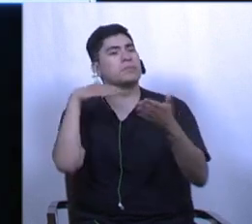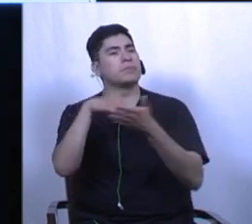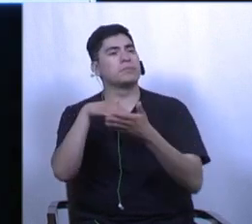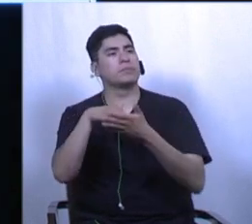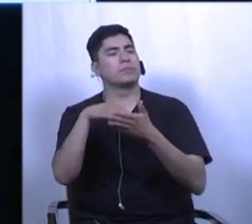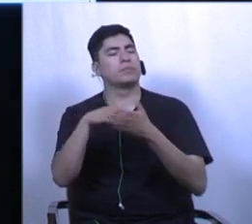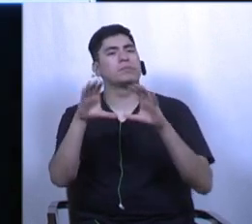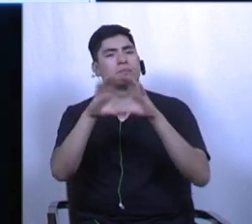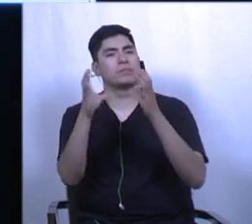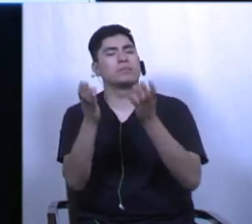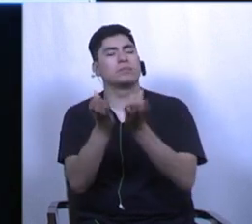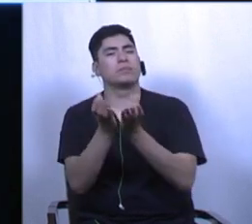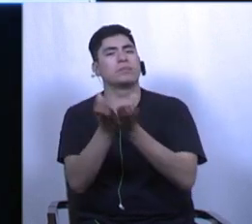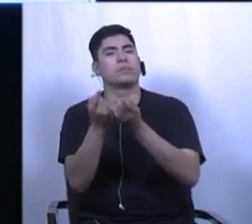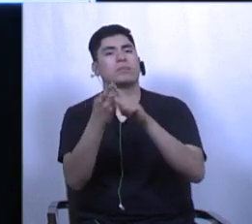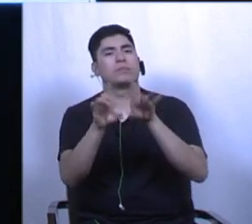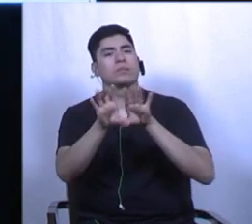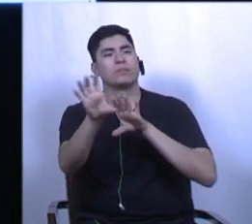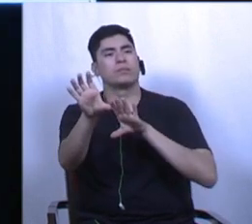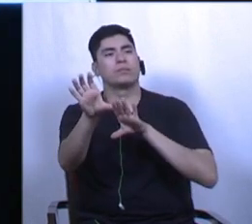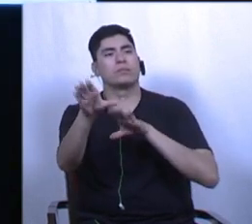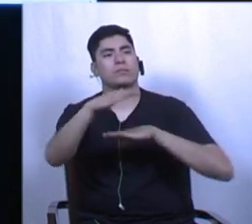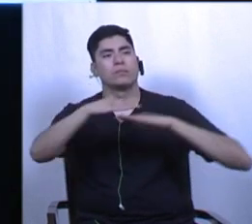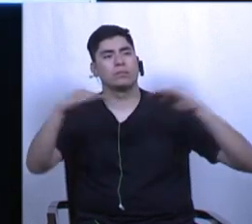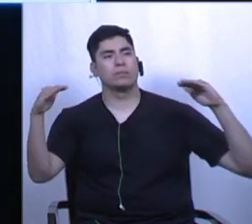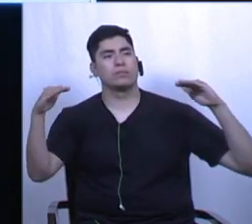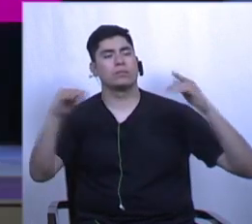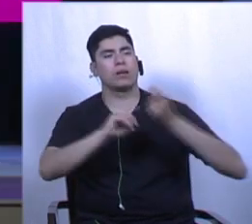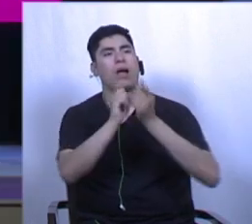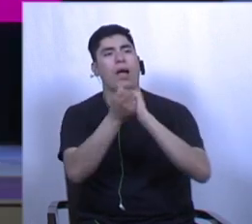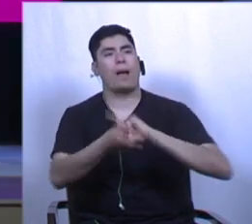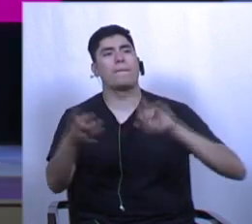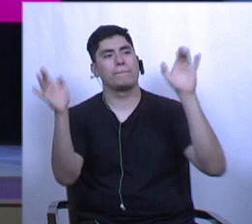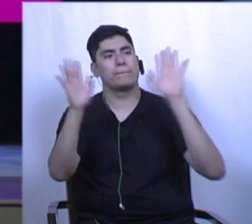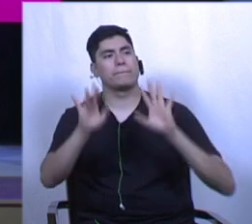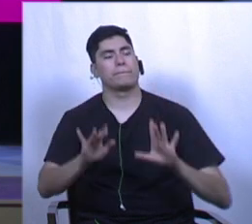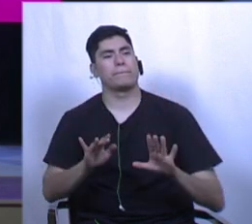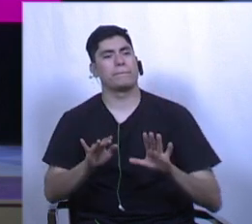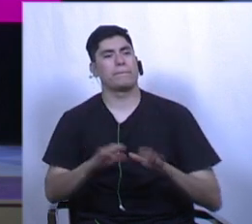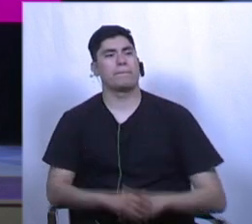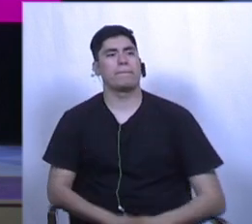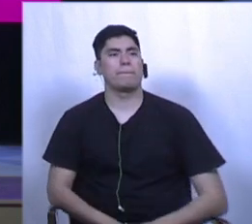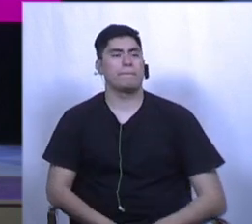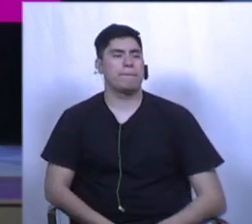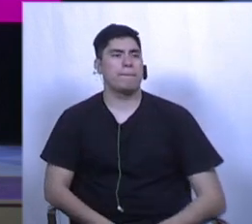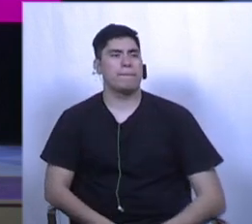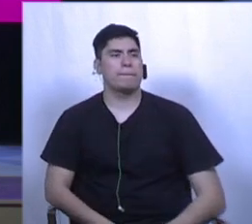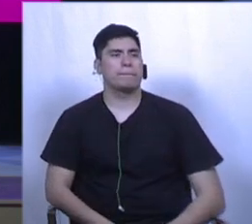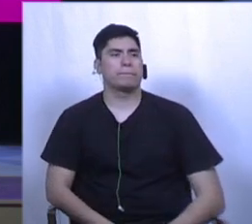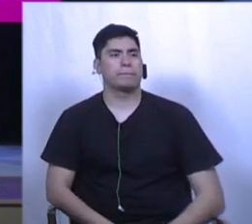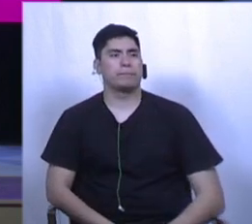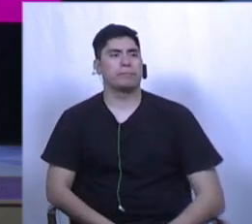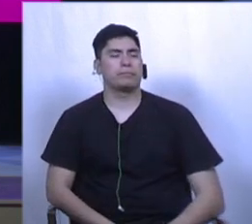los distintos escenarios de cambio climático. Por ejemplo, podemos utilizar el sistema de